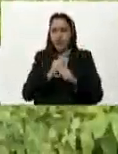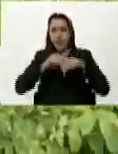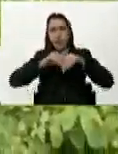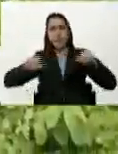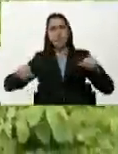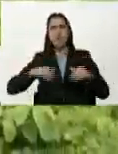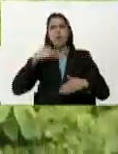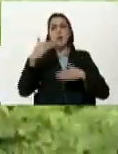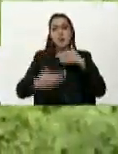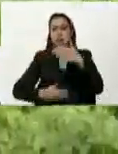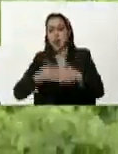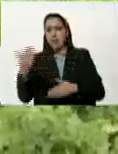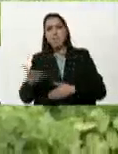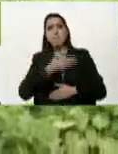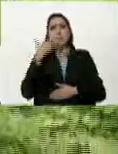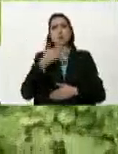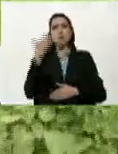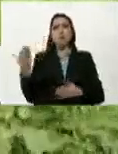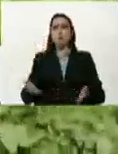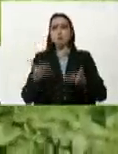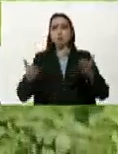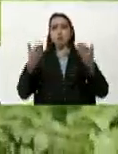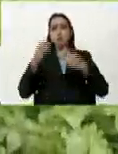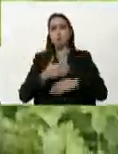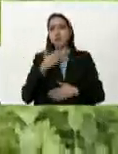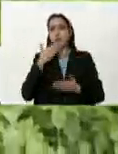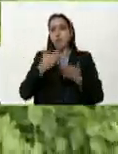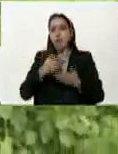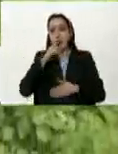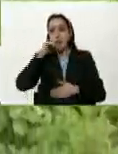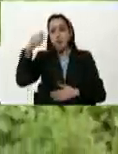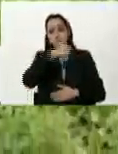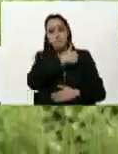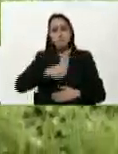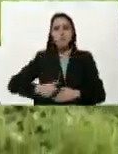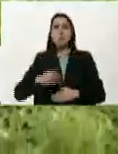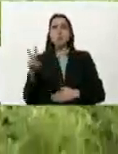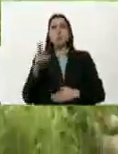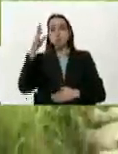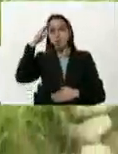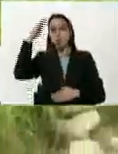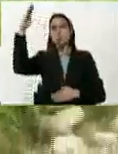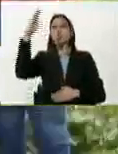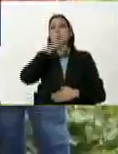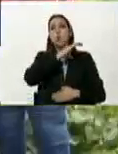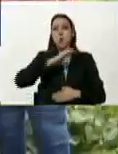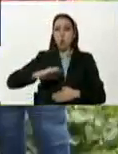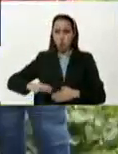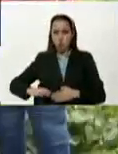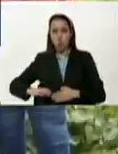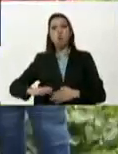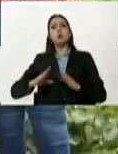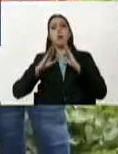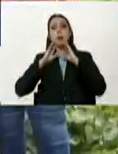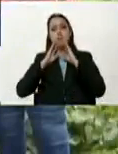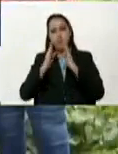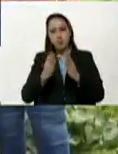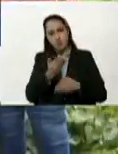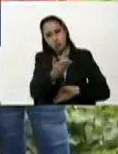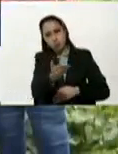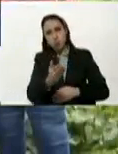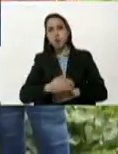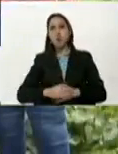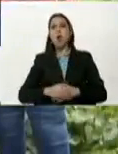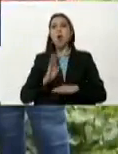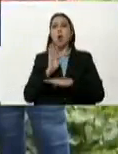hacerla cada vez más próspera presidente gracias presidente nuevamente que dios y el santo cristo de la grita no los bendiga no